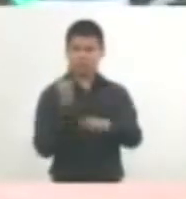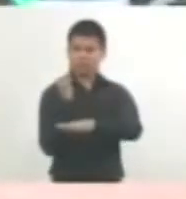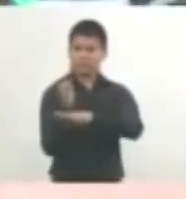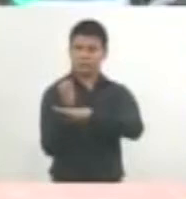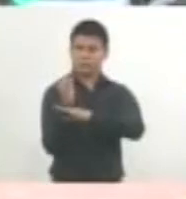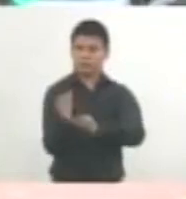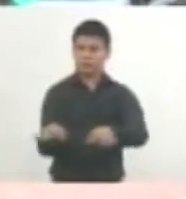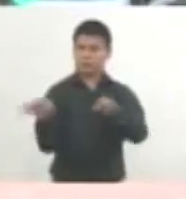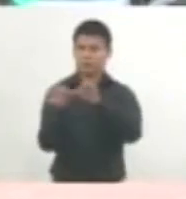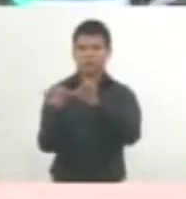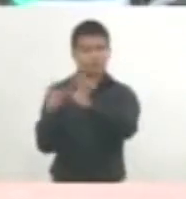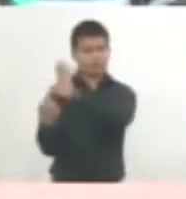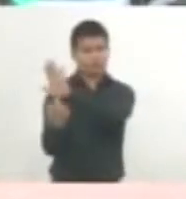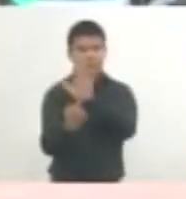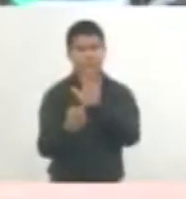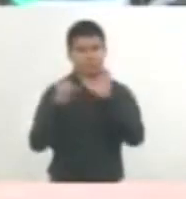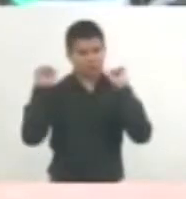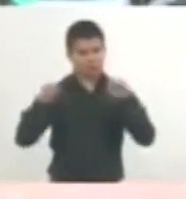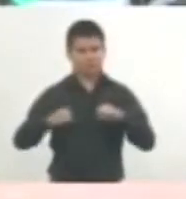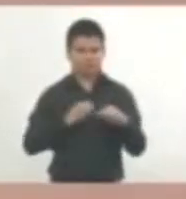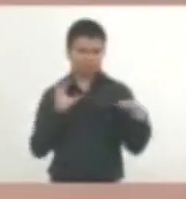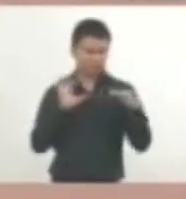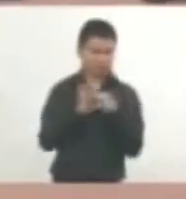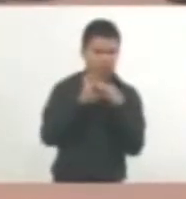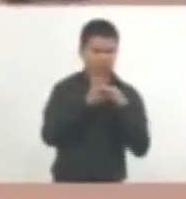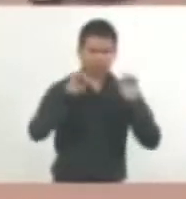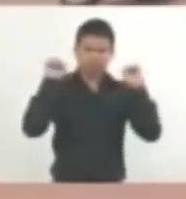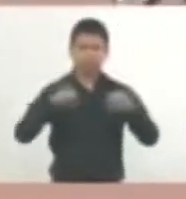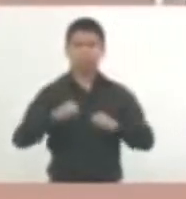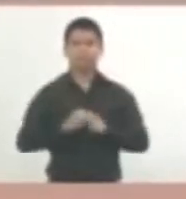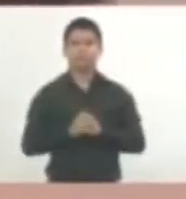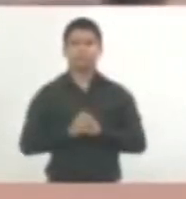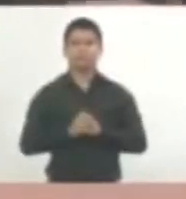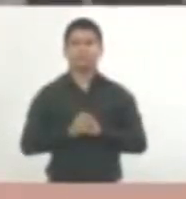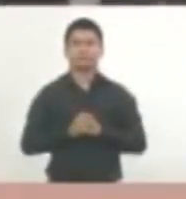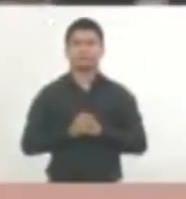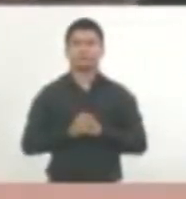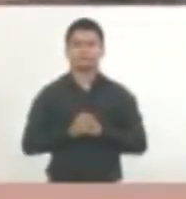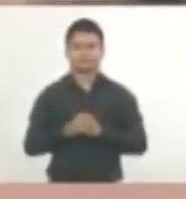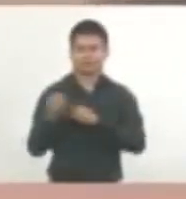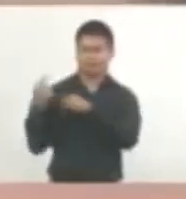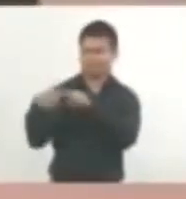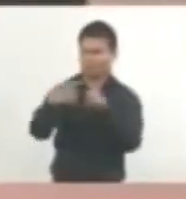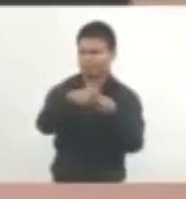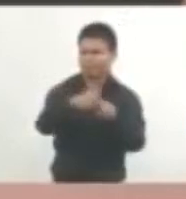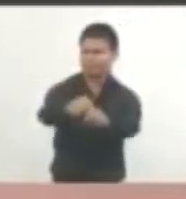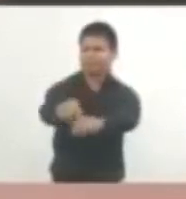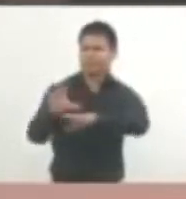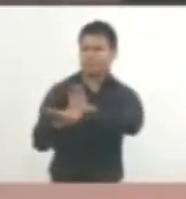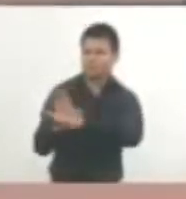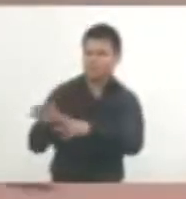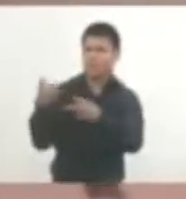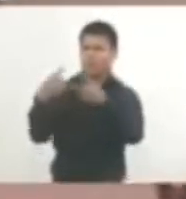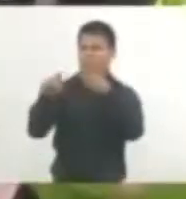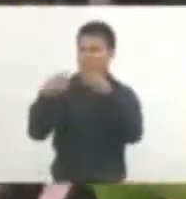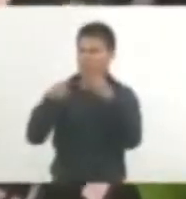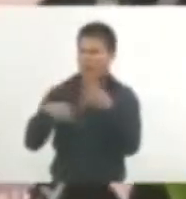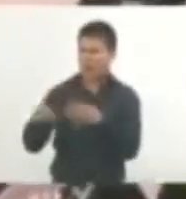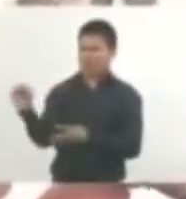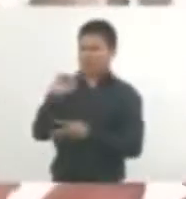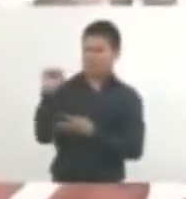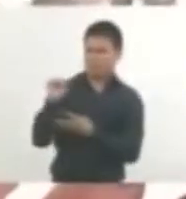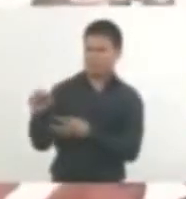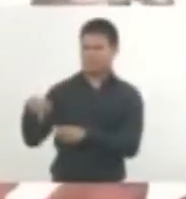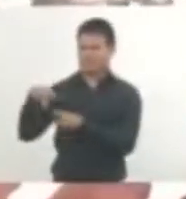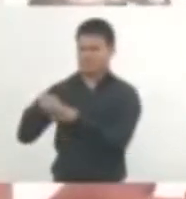institucionalidad sí funciona cuando se trabaja articuladamente. Medios de transportes, equipos y logística fueron entregados por parte del gobierno